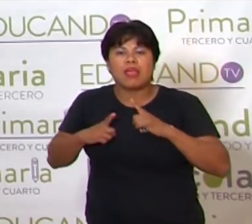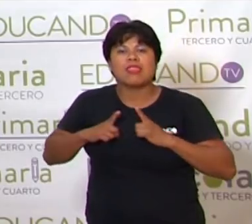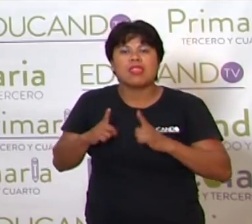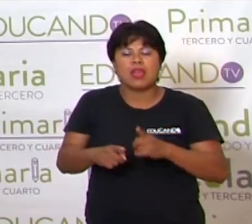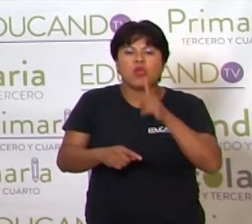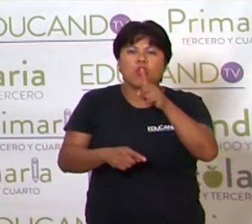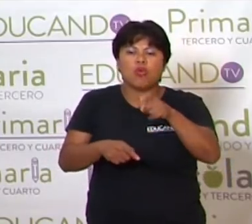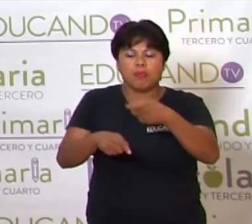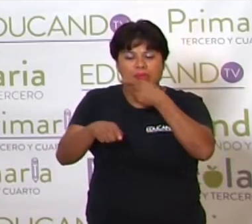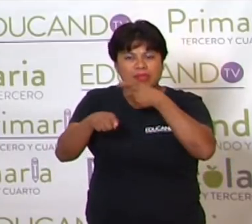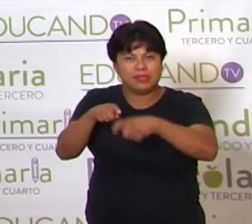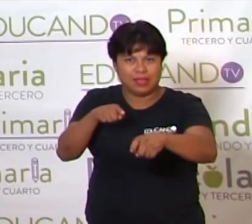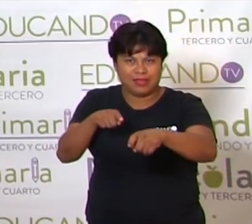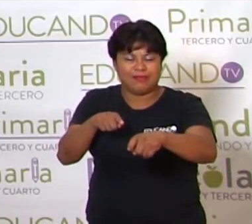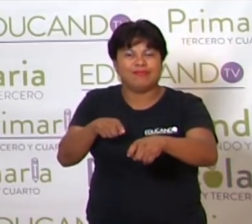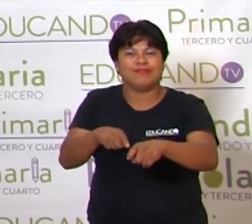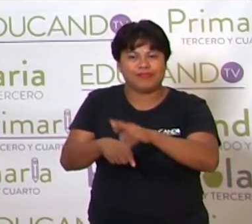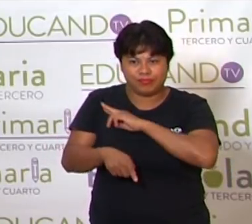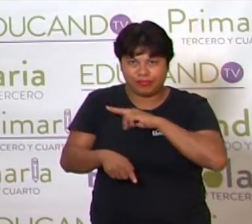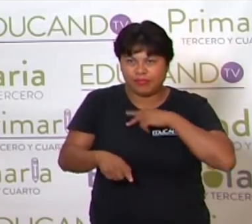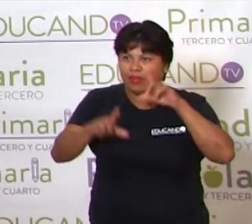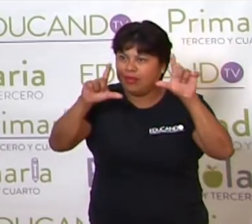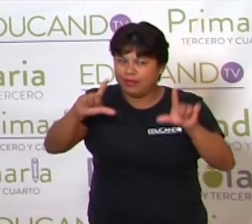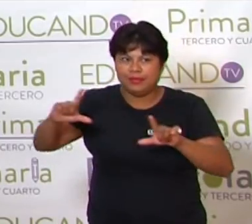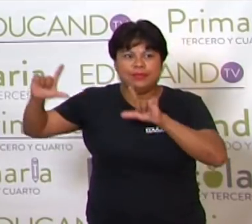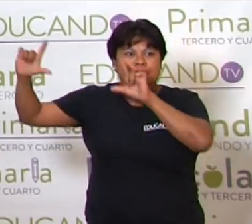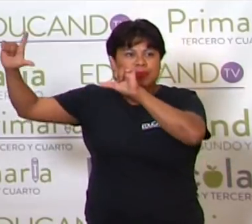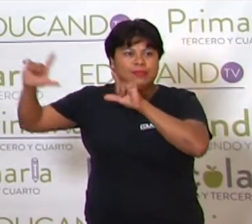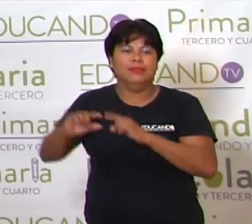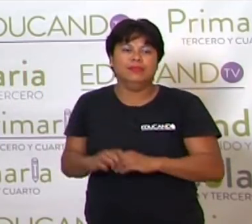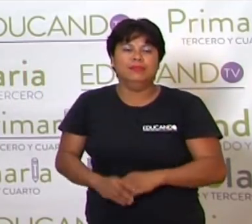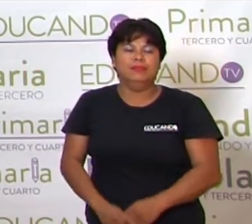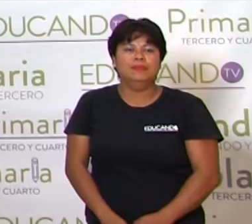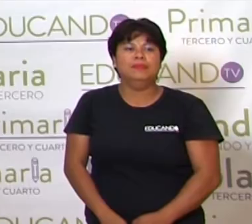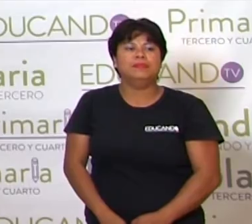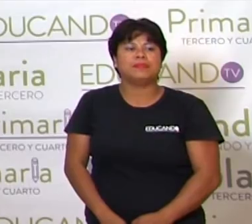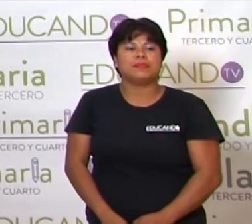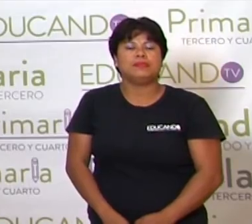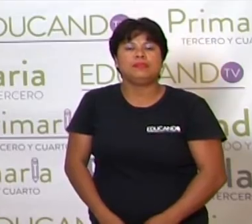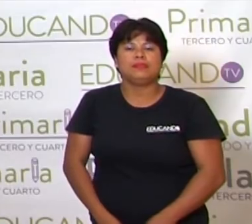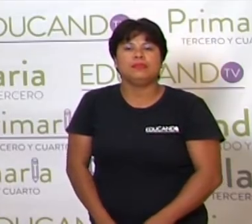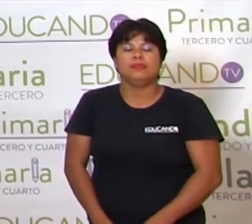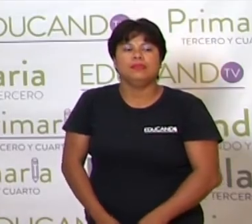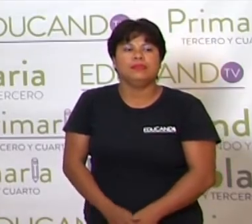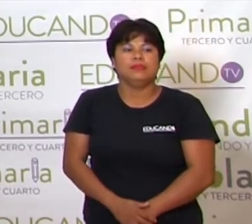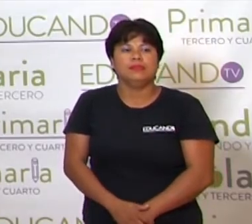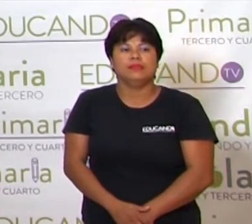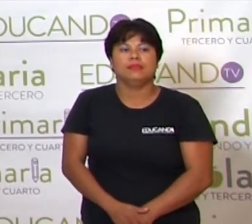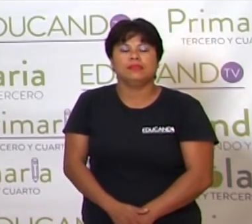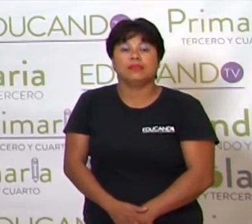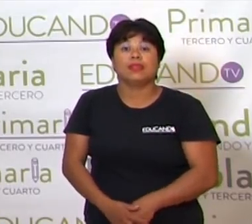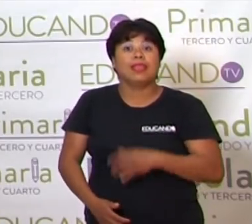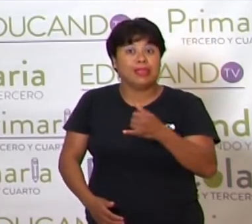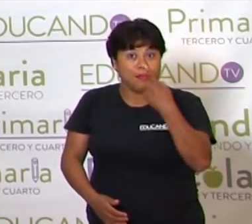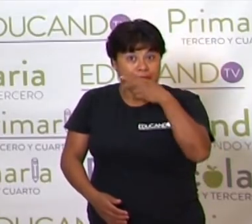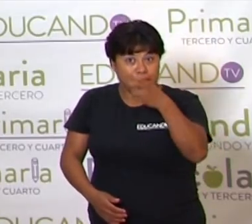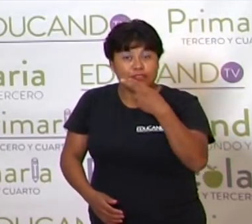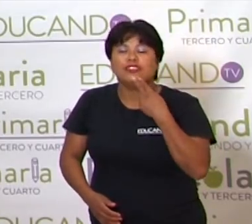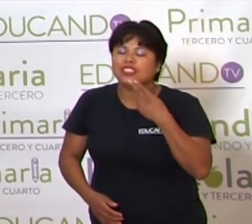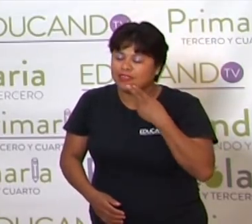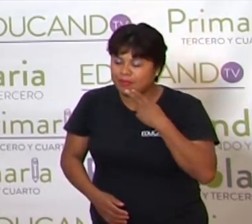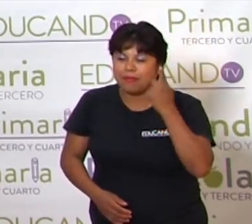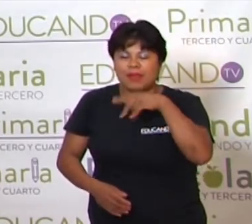un mensaje. Lo vamos a colocar acá. Este es el cartel. Y para eso sirve,